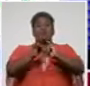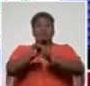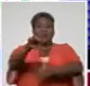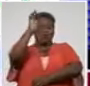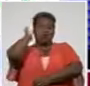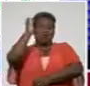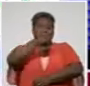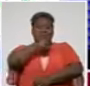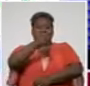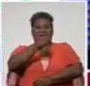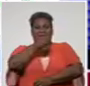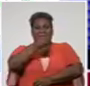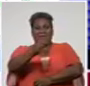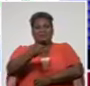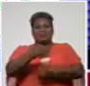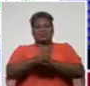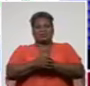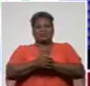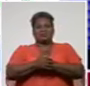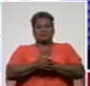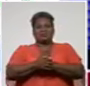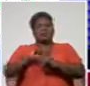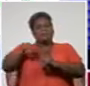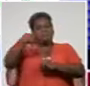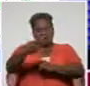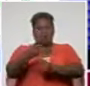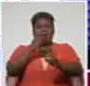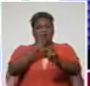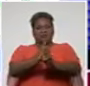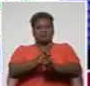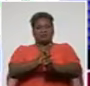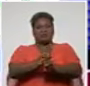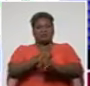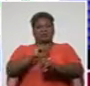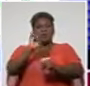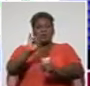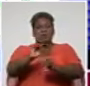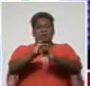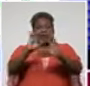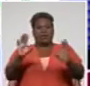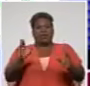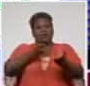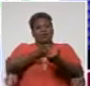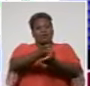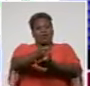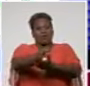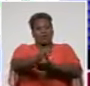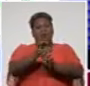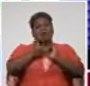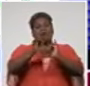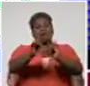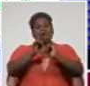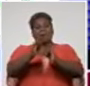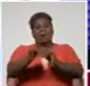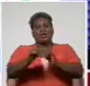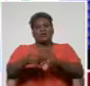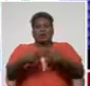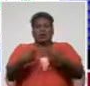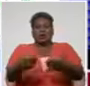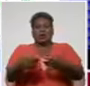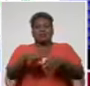y demás espacios del sistema informativo. Volveremos mañana con puntualidad absoluta a las 9 para seguir poniéndoles al tanto de lo que acontece